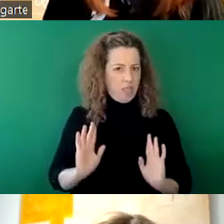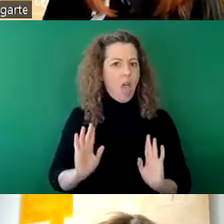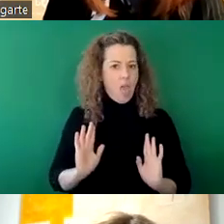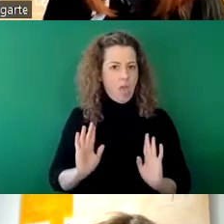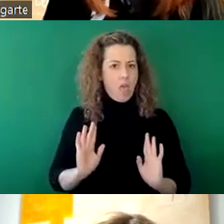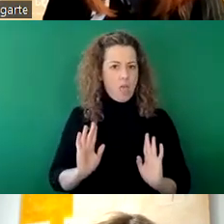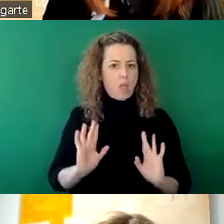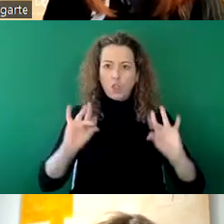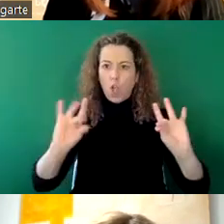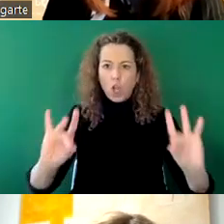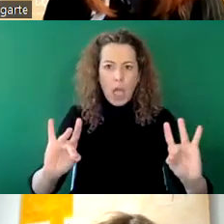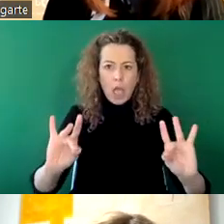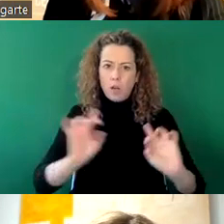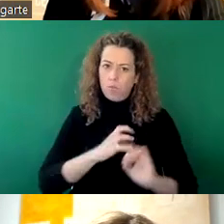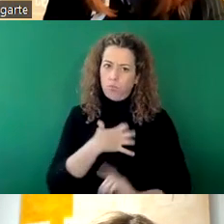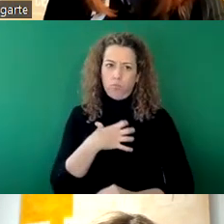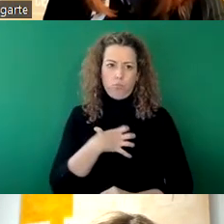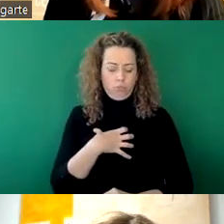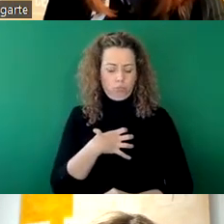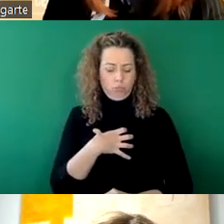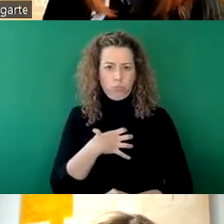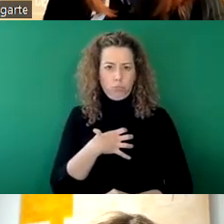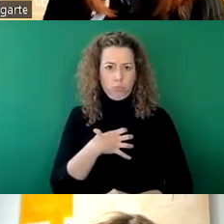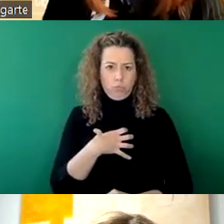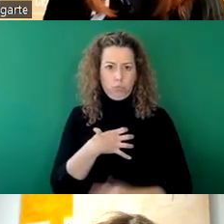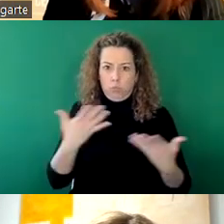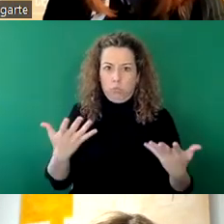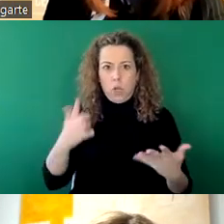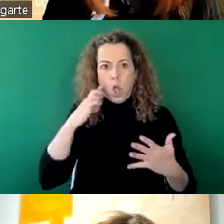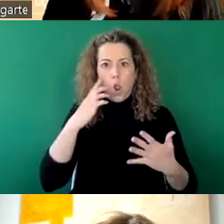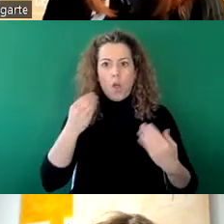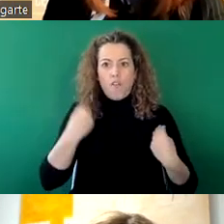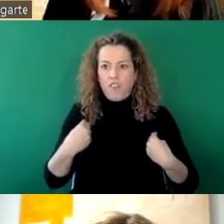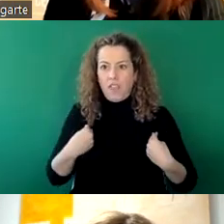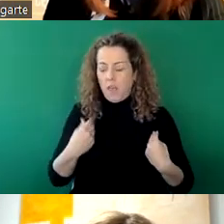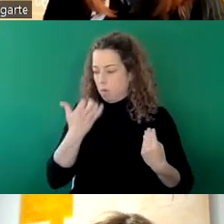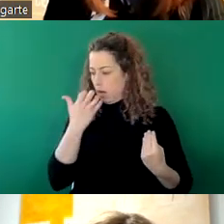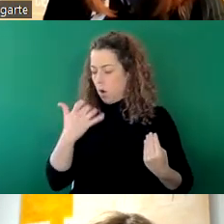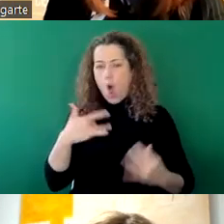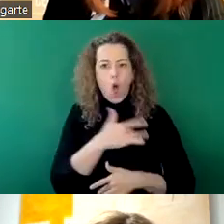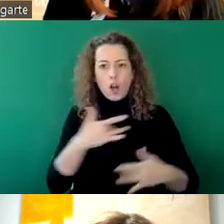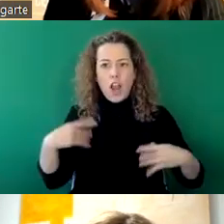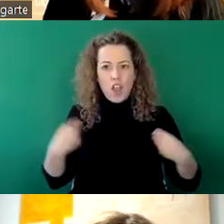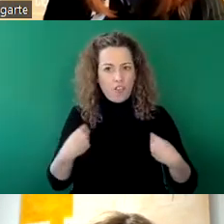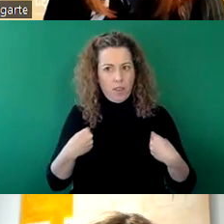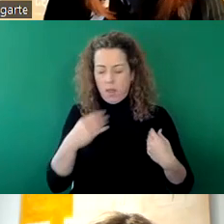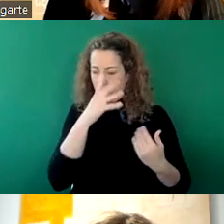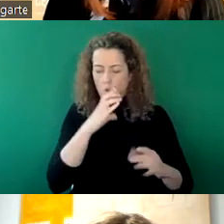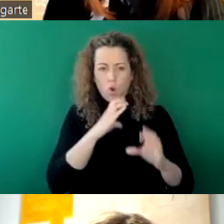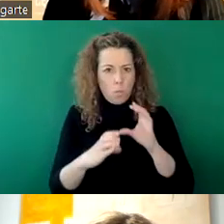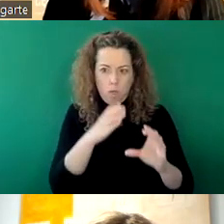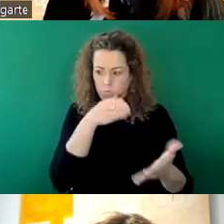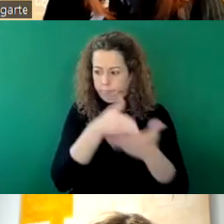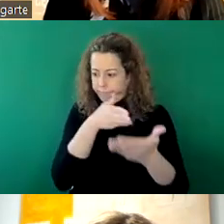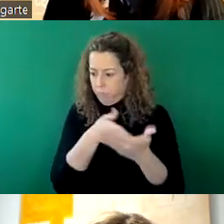está prohibido tocar o presionar. Evidentemente no podemos tocar y presionar órganos vitales, porque impedimos la comunicación, porque impedimos